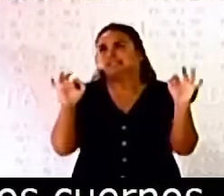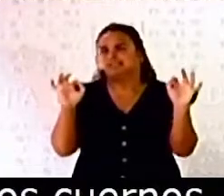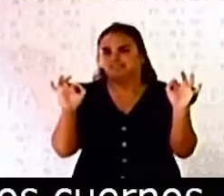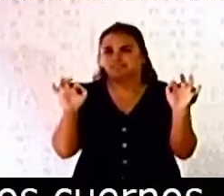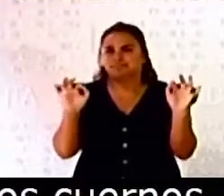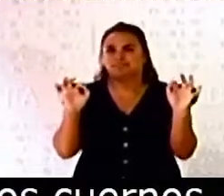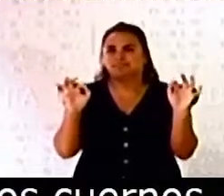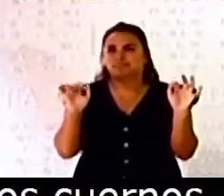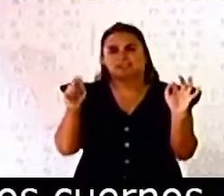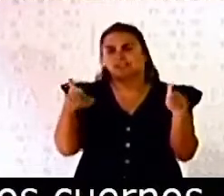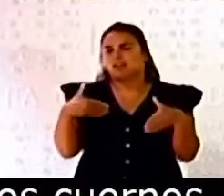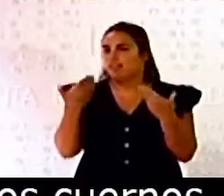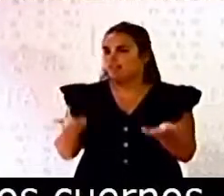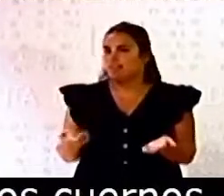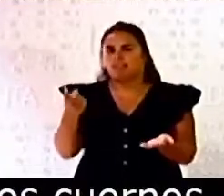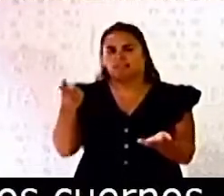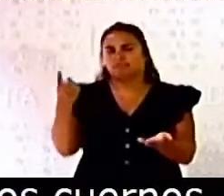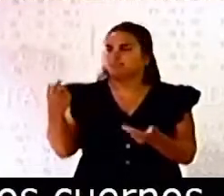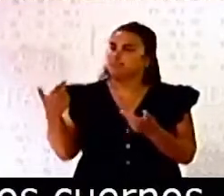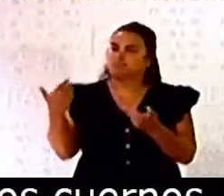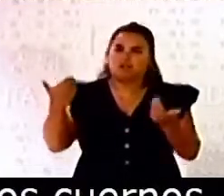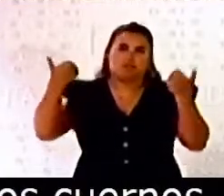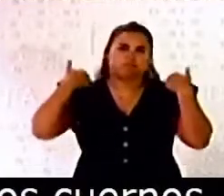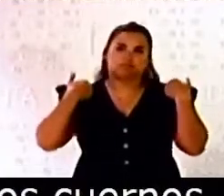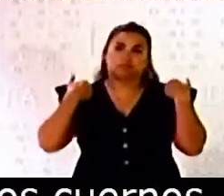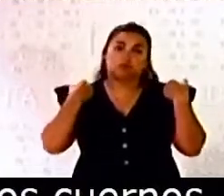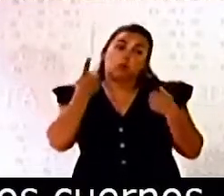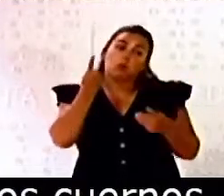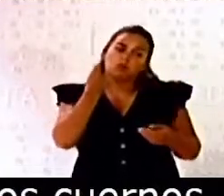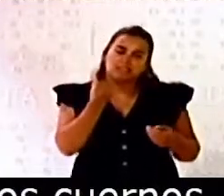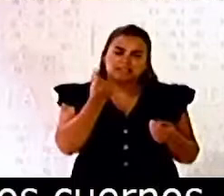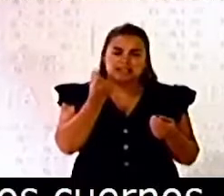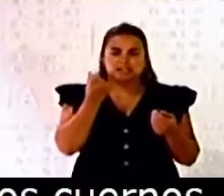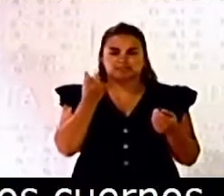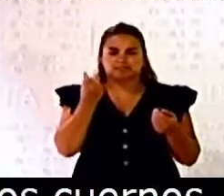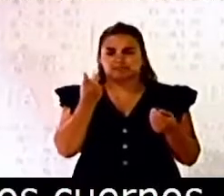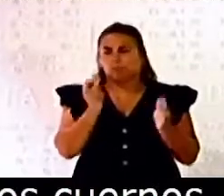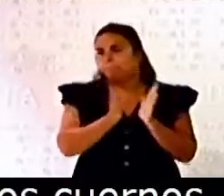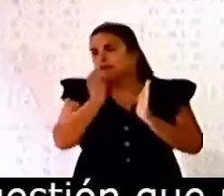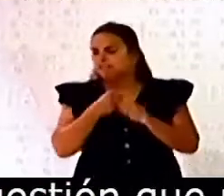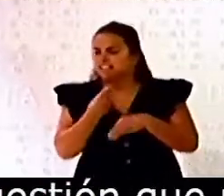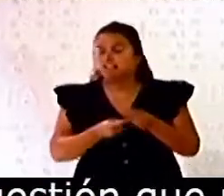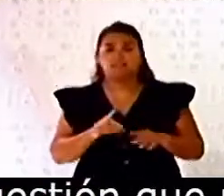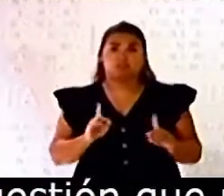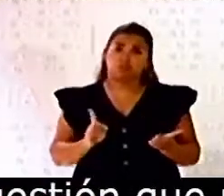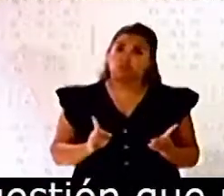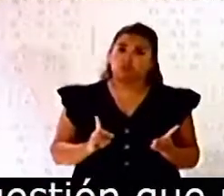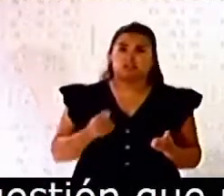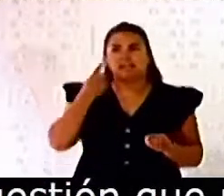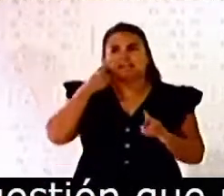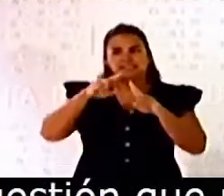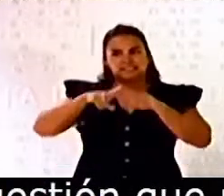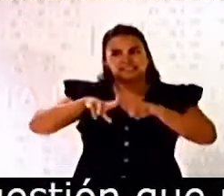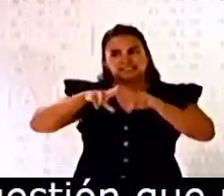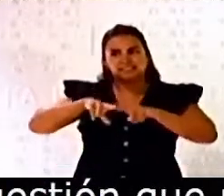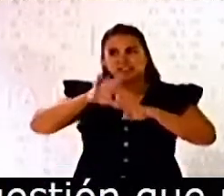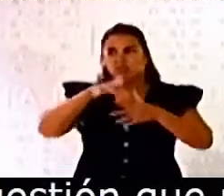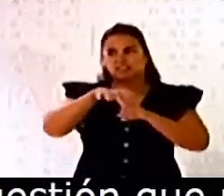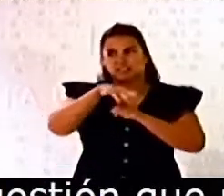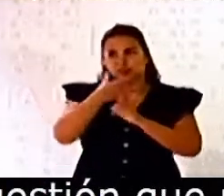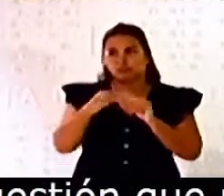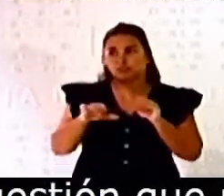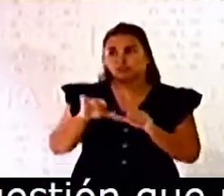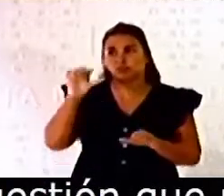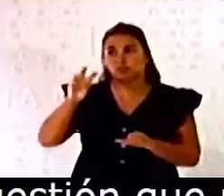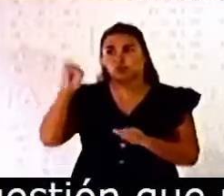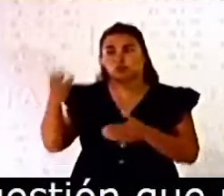una cuestión que no es flor de un día y que podríamos analizar por qué se llega a este momento en el que estamos y qué hicieron